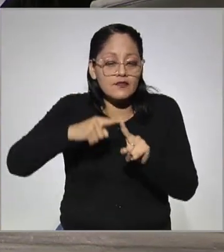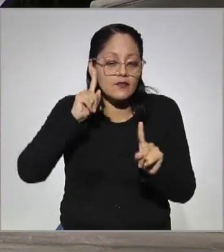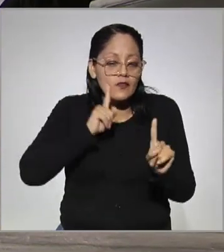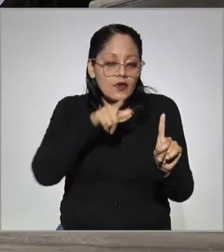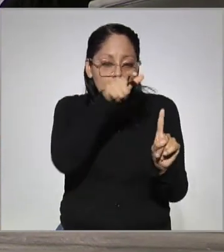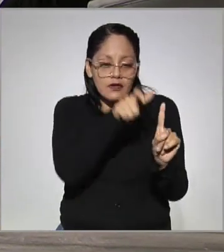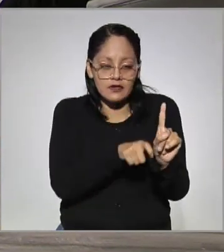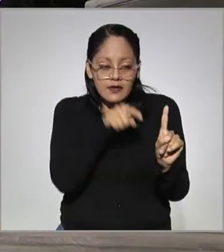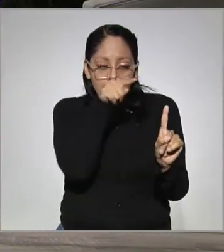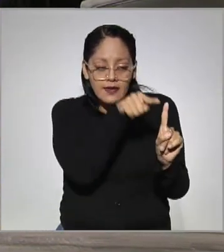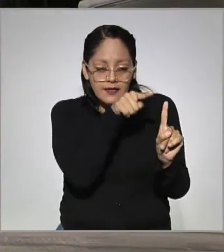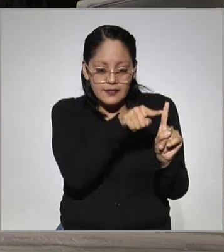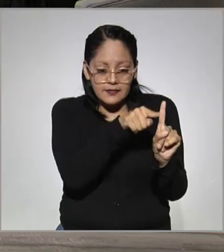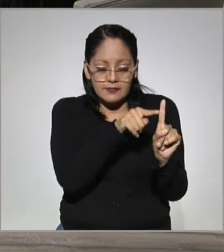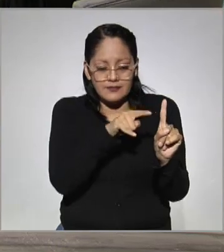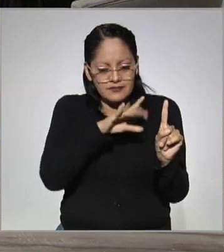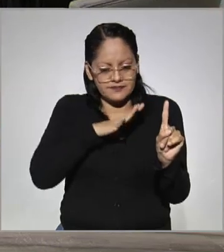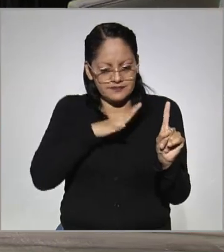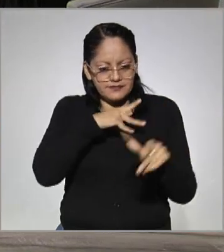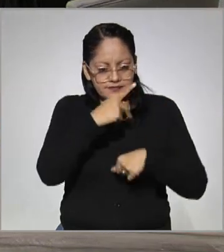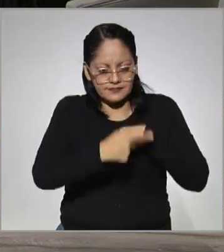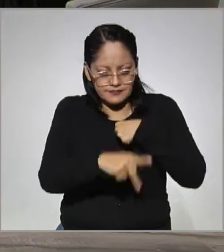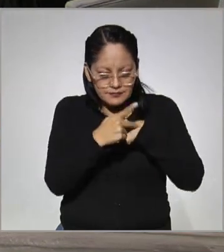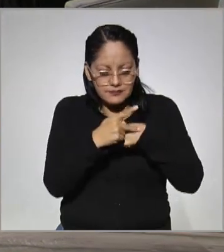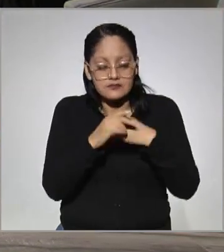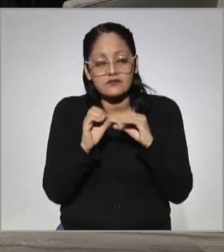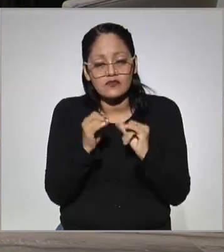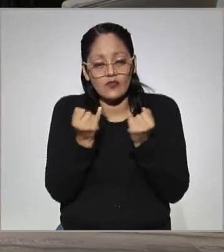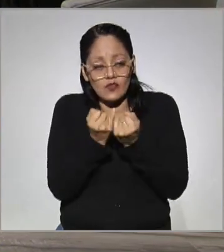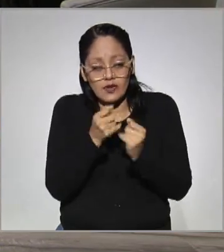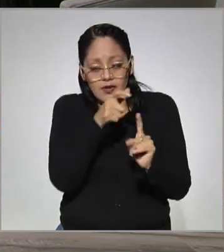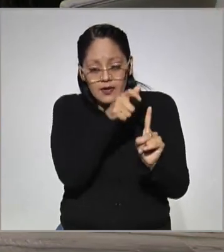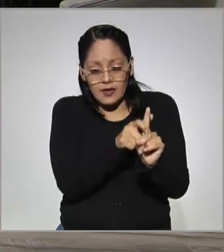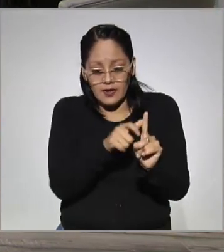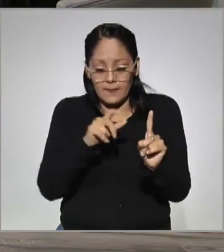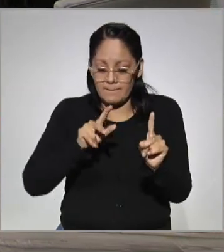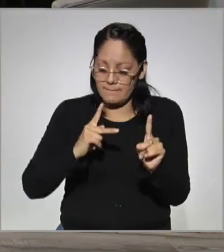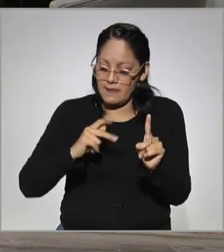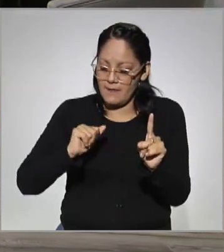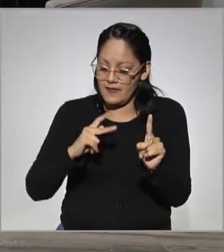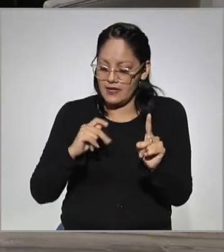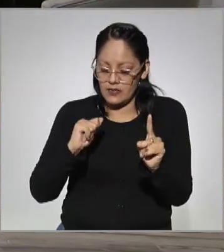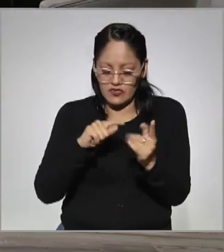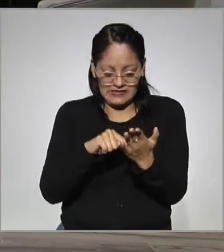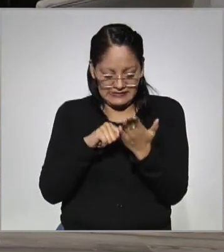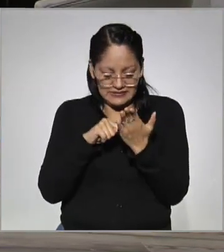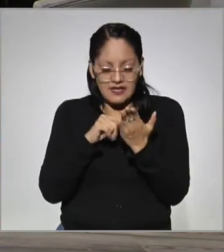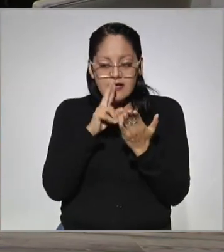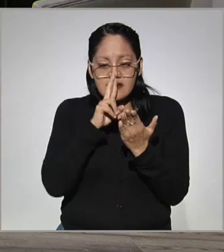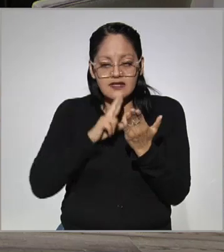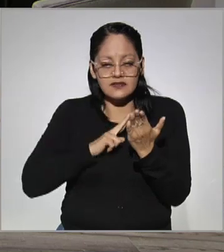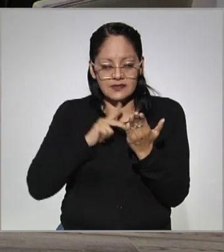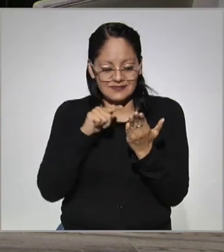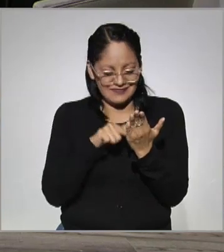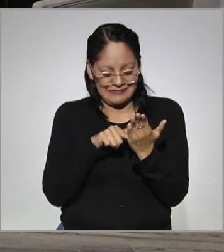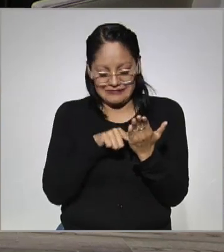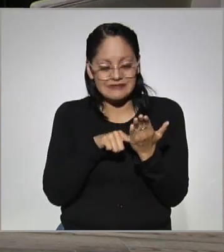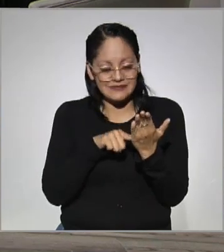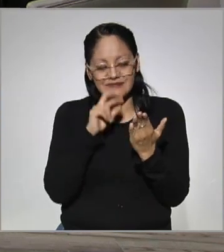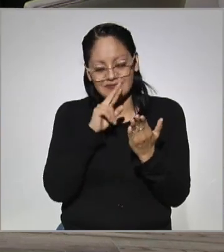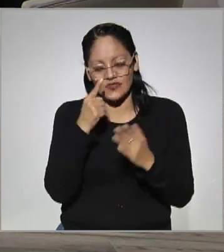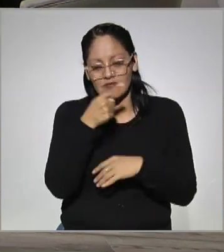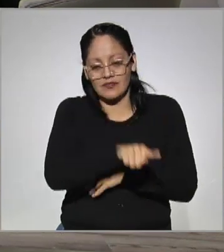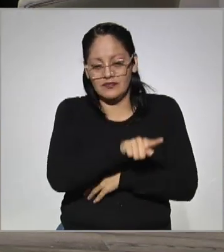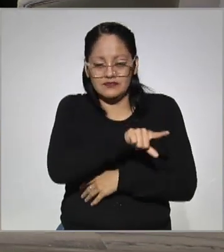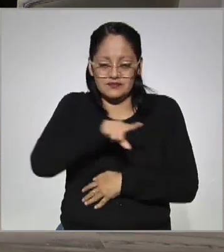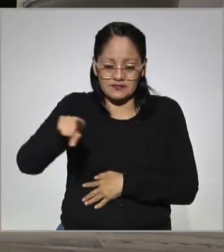mujer que tenga ciertos factores de riesgo, pero que además tenga un Papá Nicolau con alguna alteración que nos invite a hacer esa colposcopía, ¿no? Por